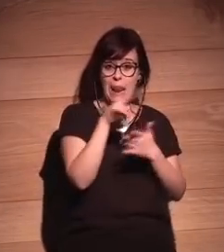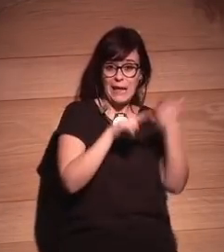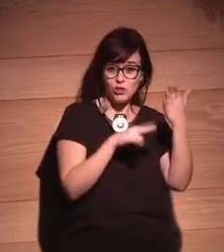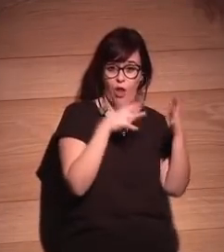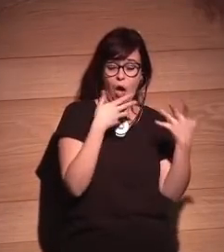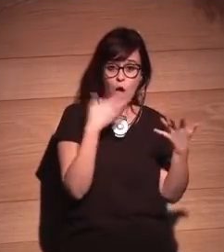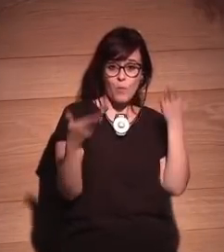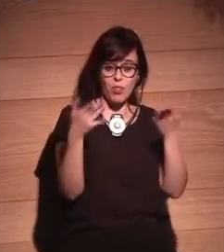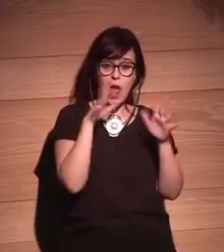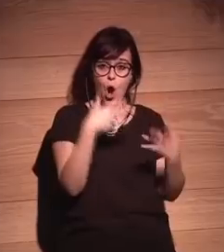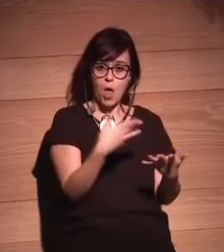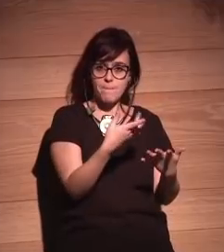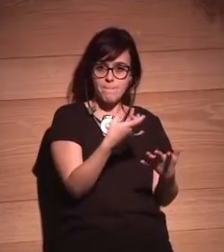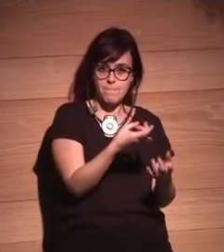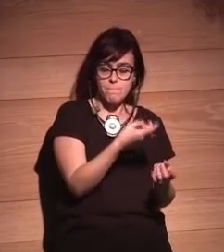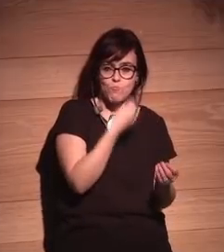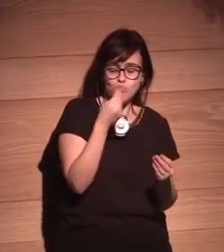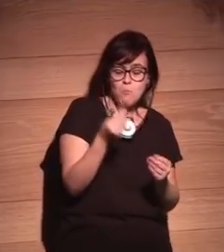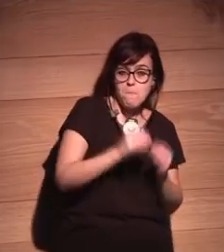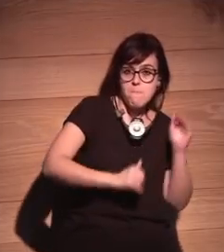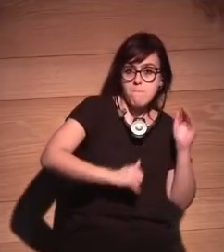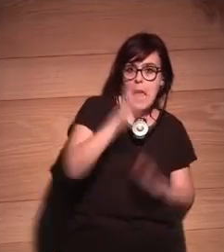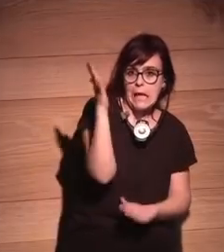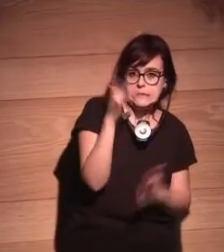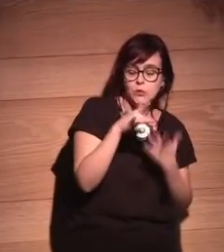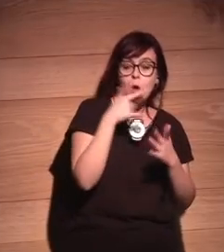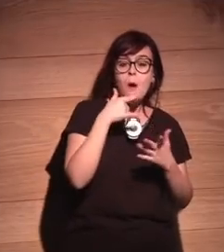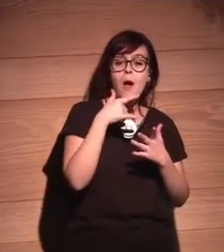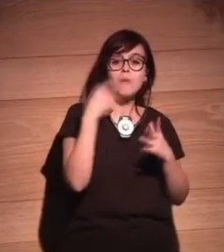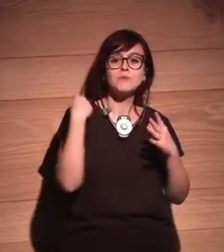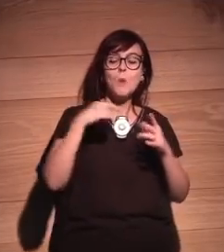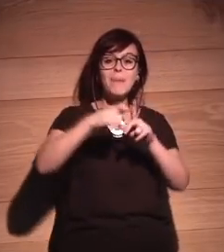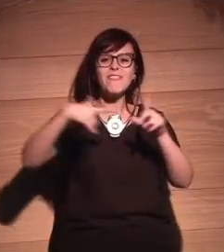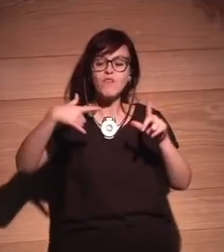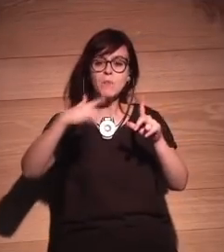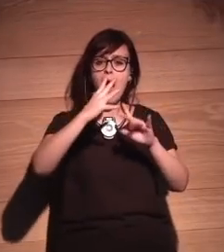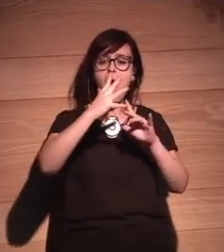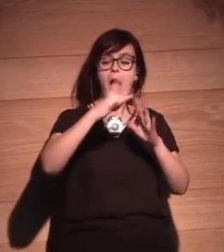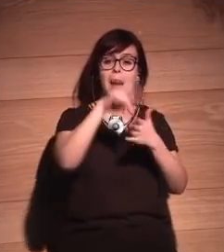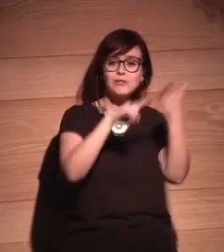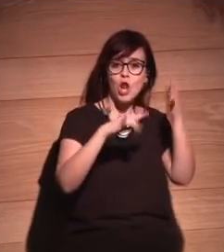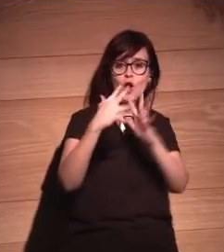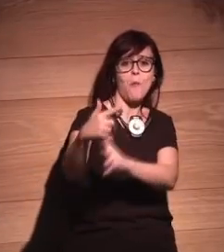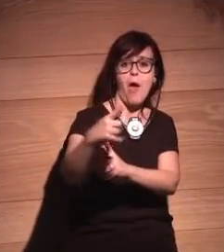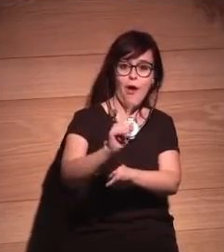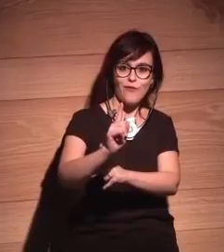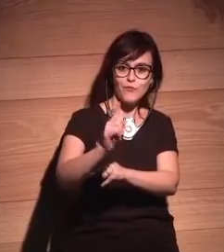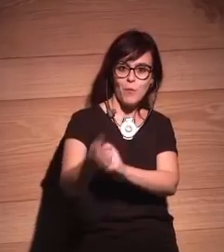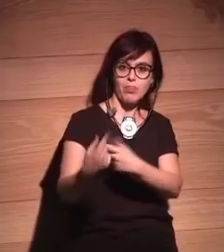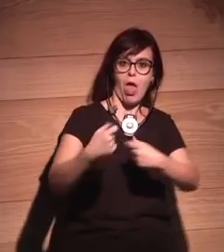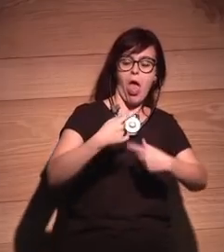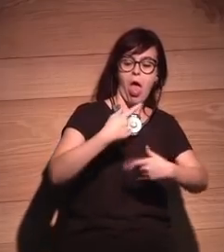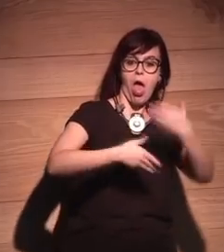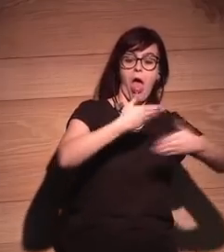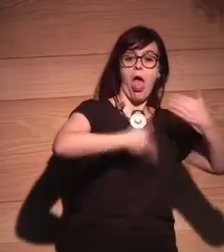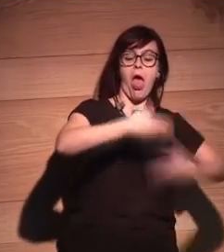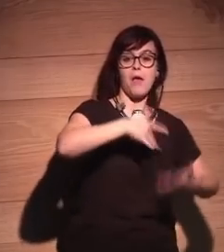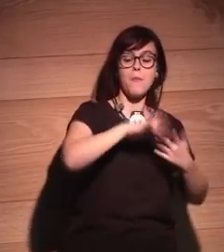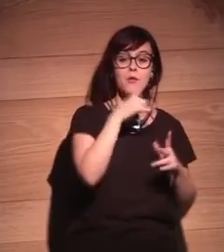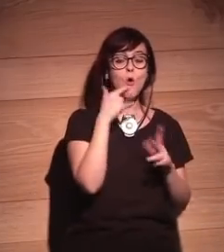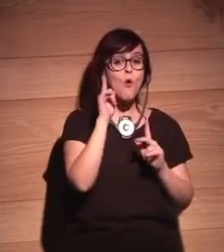antes. Lo que las plataformas, lo que han hecho, nos han robado a nuestros lectores, nos han dado muchos más lectores, solo que